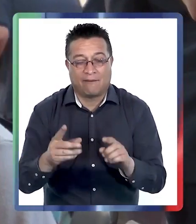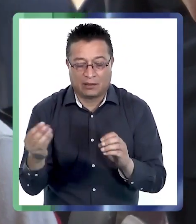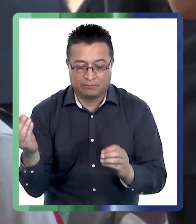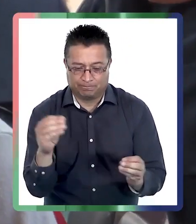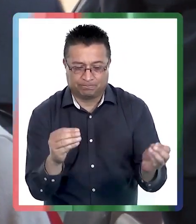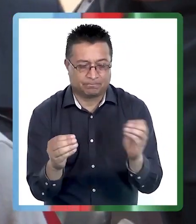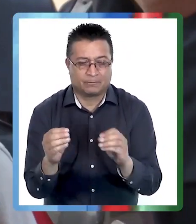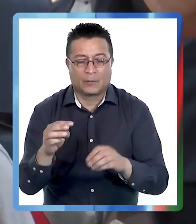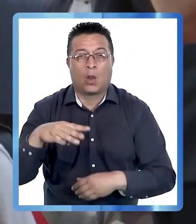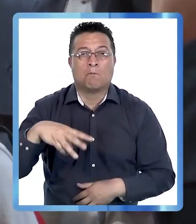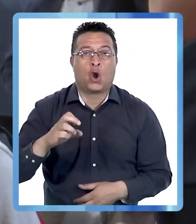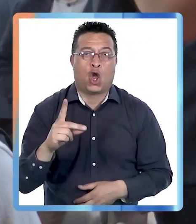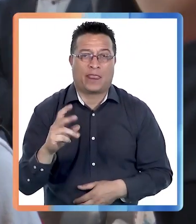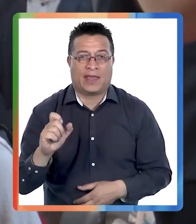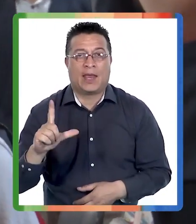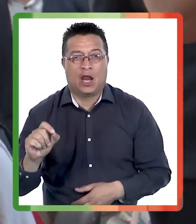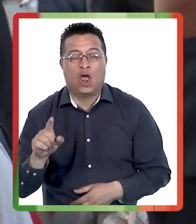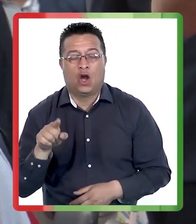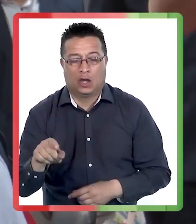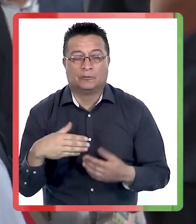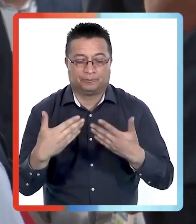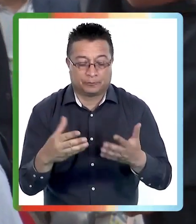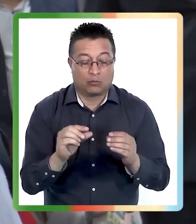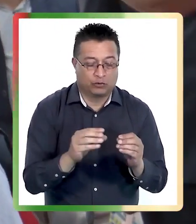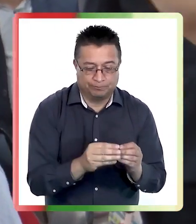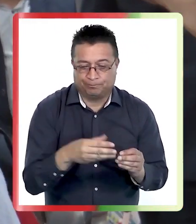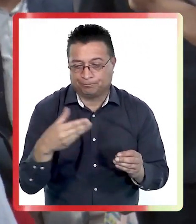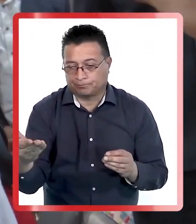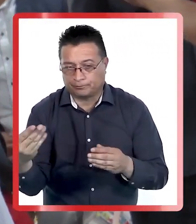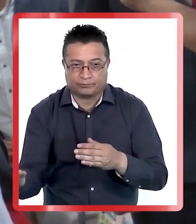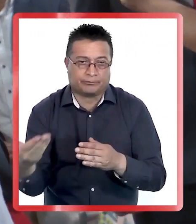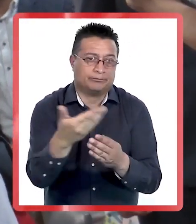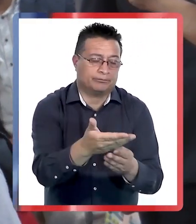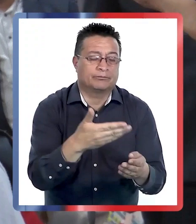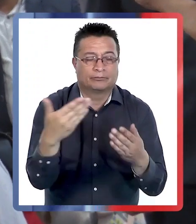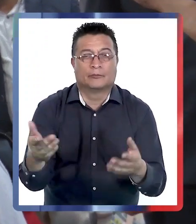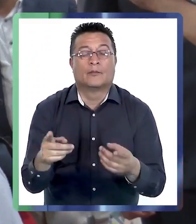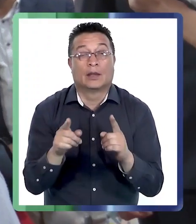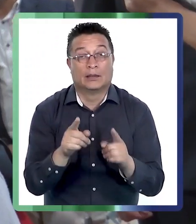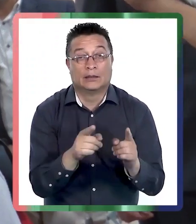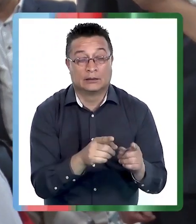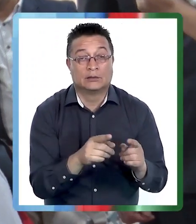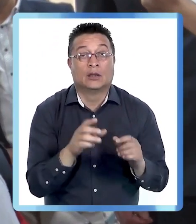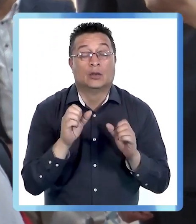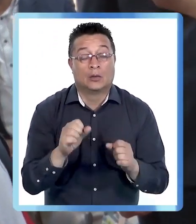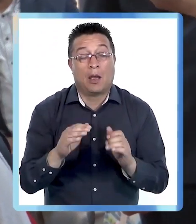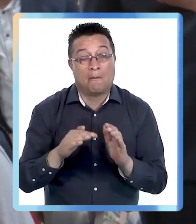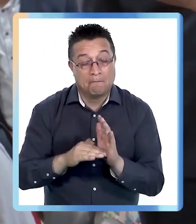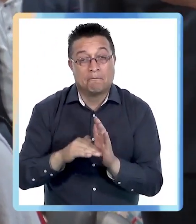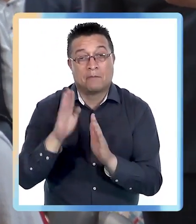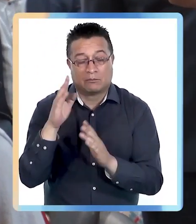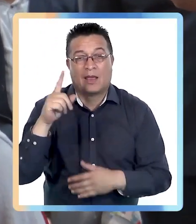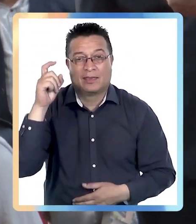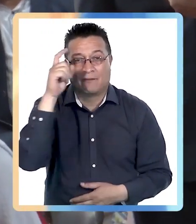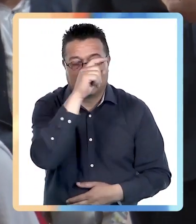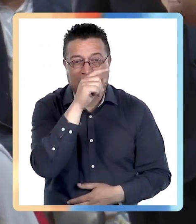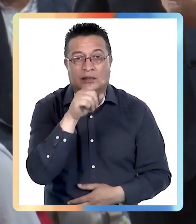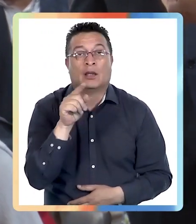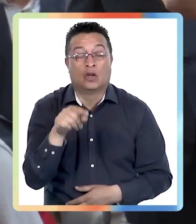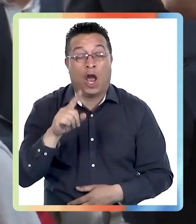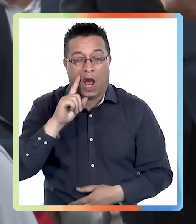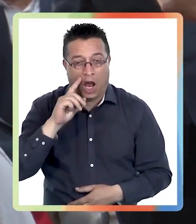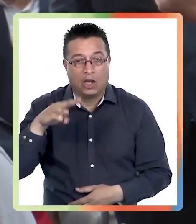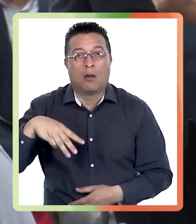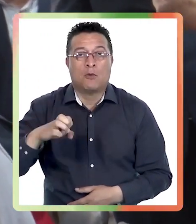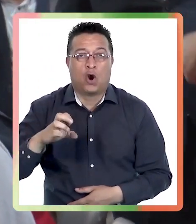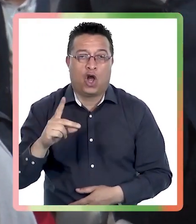estar Armando los modelos llevándonos de acá para allá entonces sería era mamá más complejo